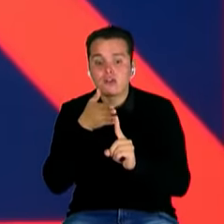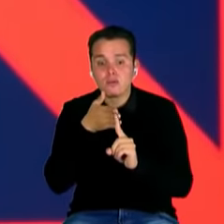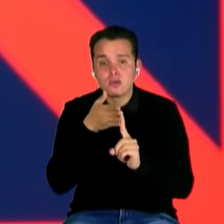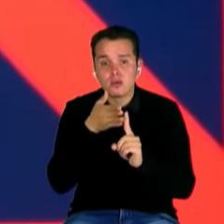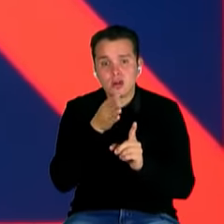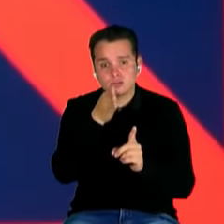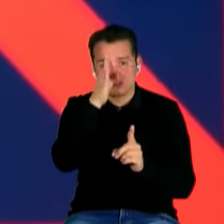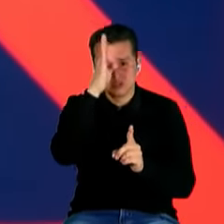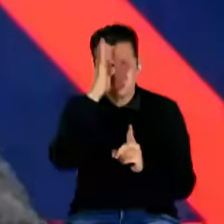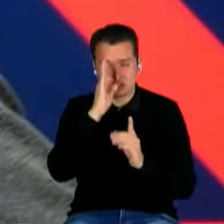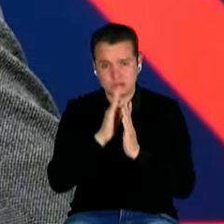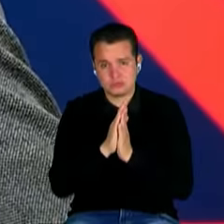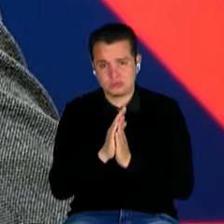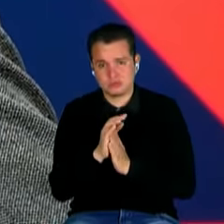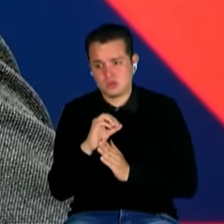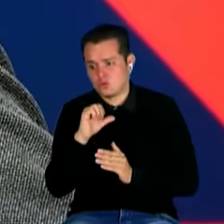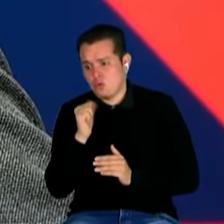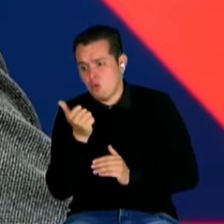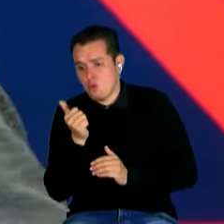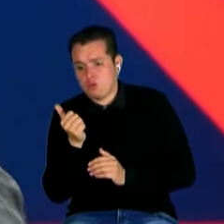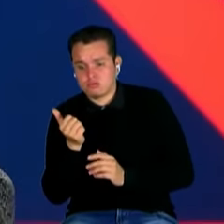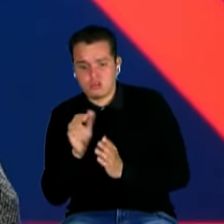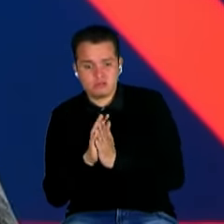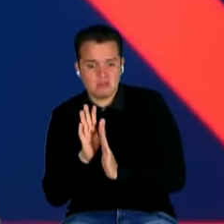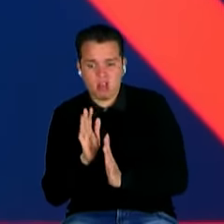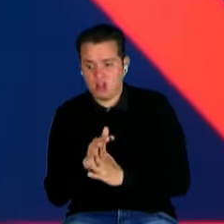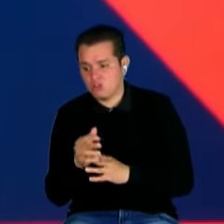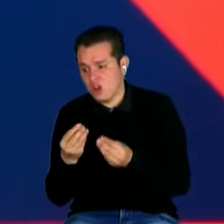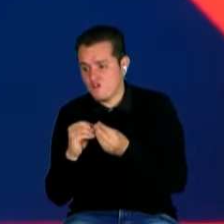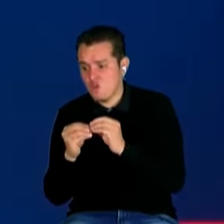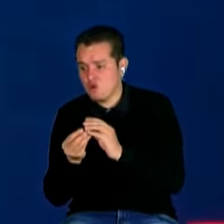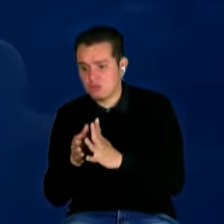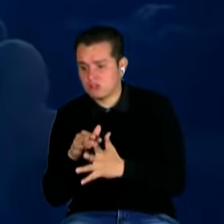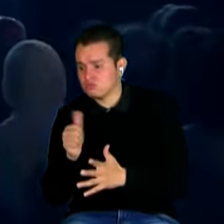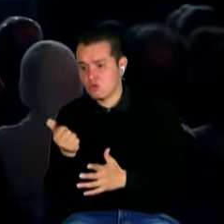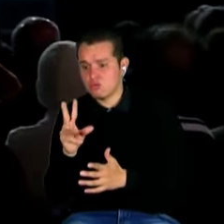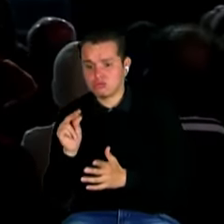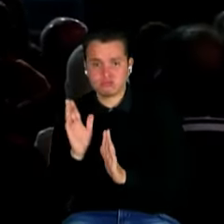Dios. No hay otra manera. Por eso te digo, a mí a veces